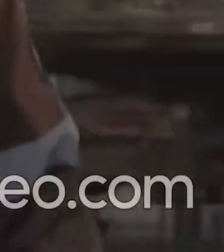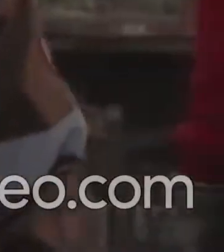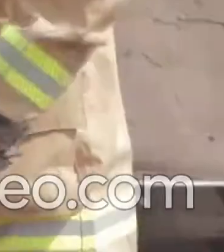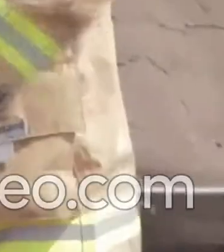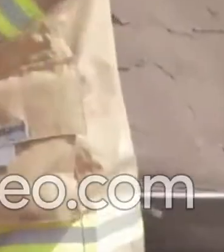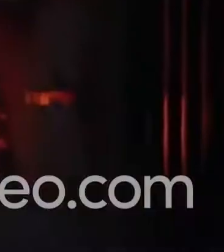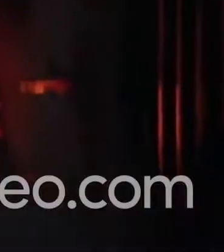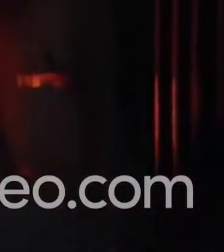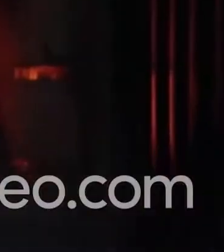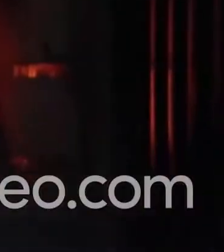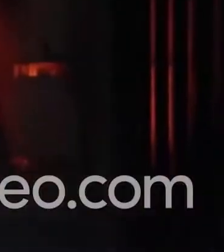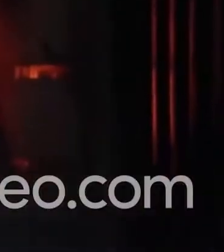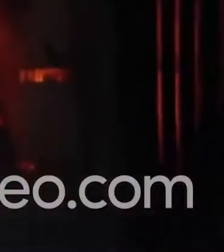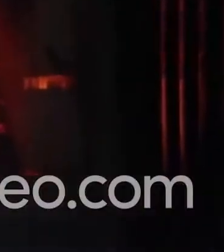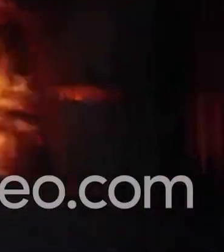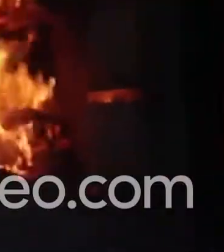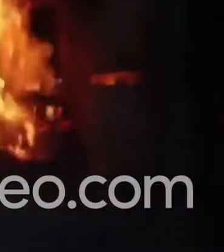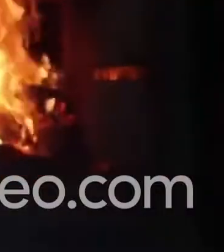Música